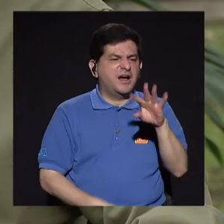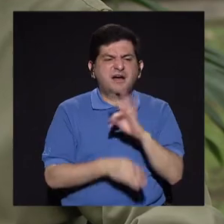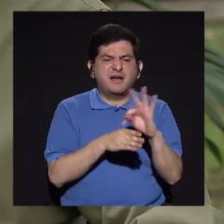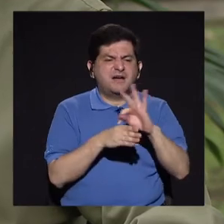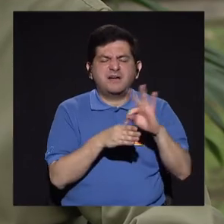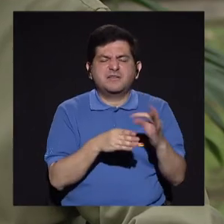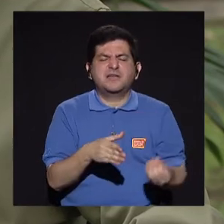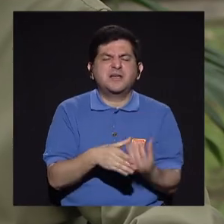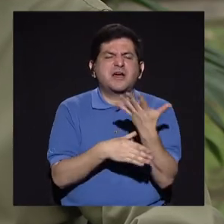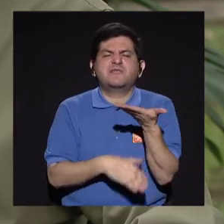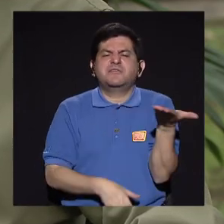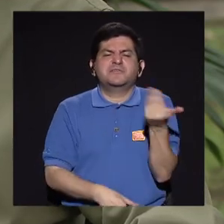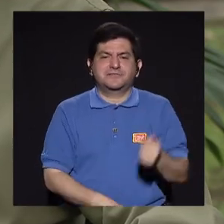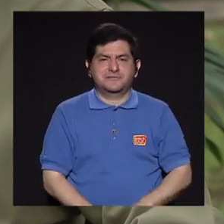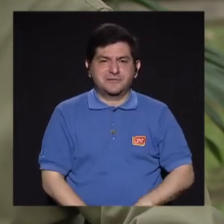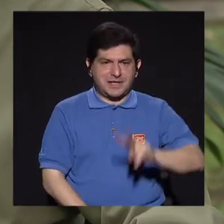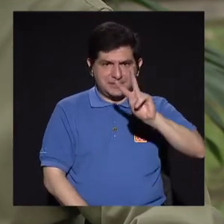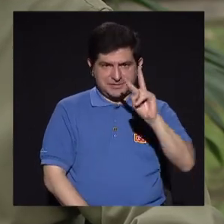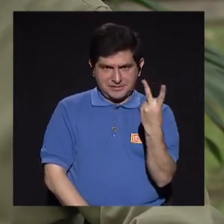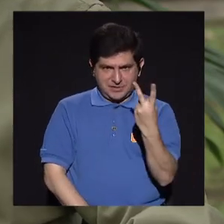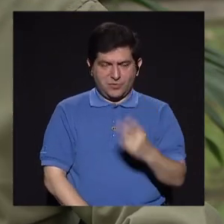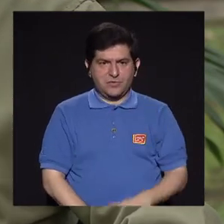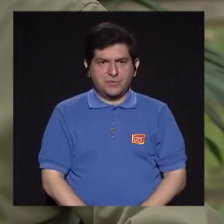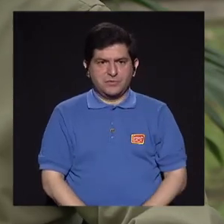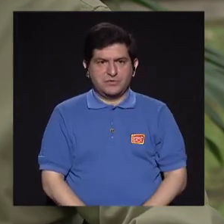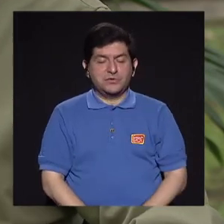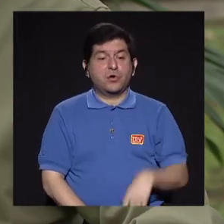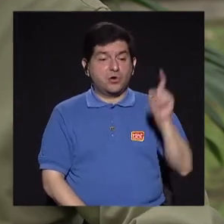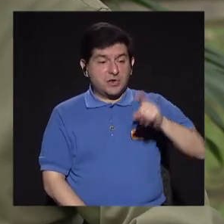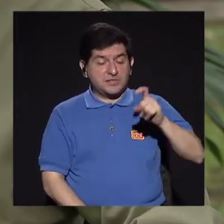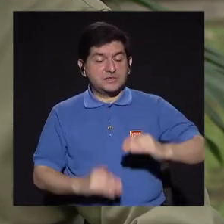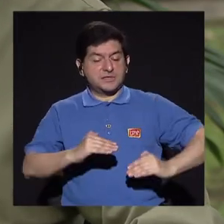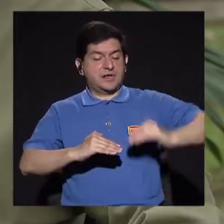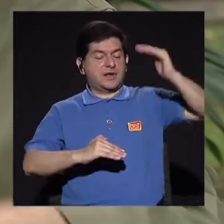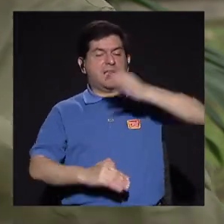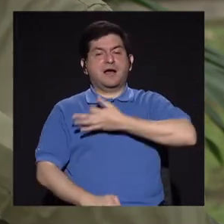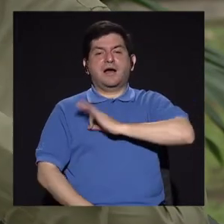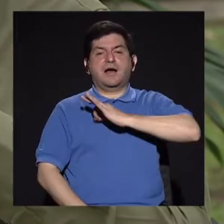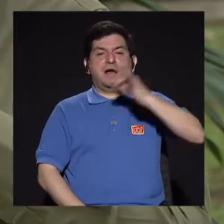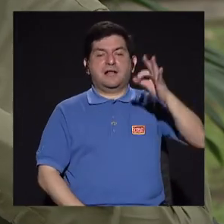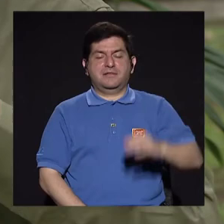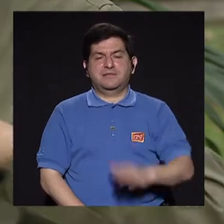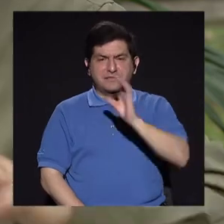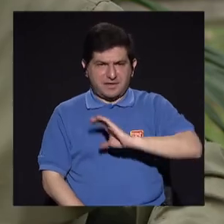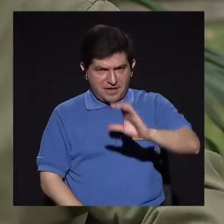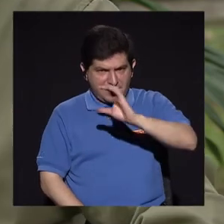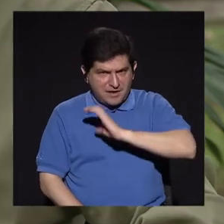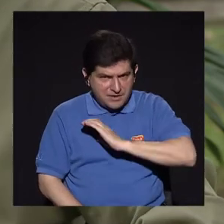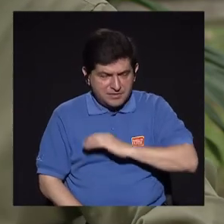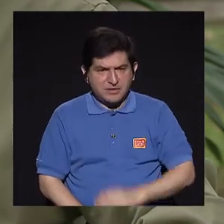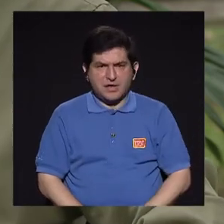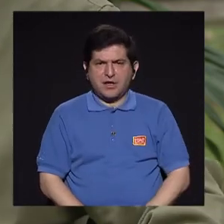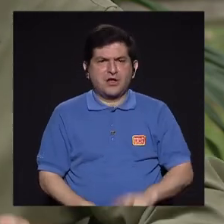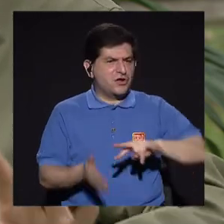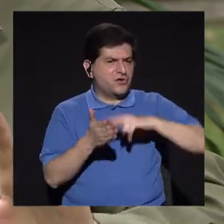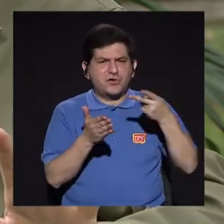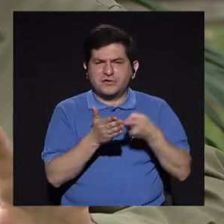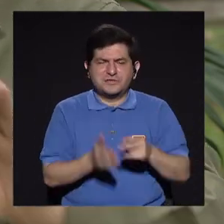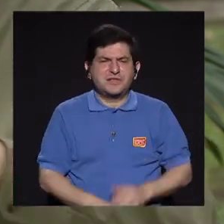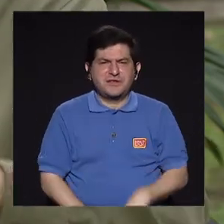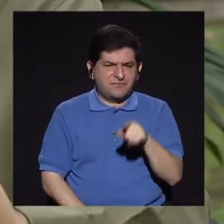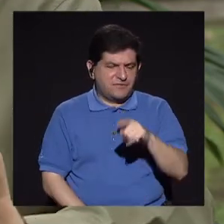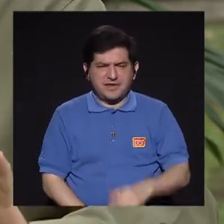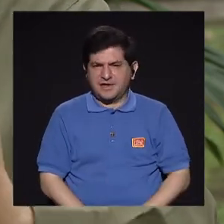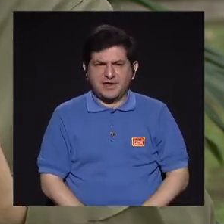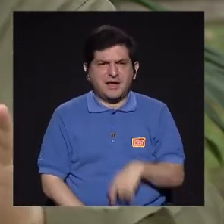la terapia floral. Segundo, un elevado nivel de espiritualidad, o sea, espiritualidad como rasgo, ¿no? Espiritualidad no es espiritismo, o sea, es